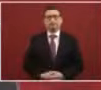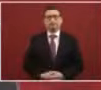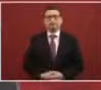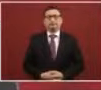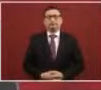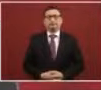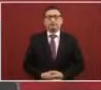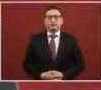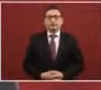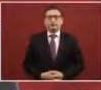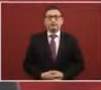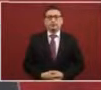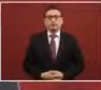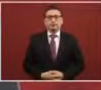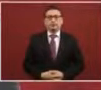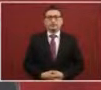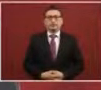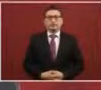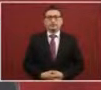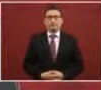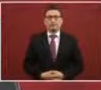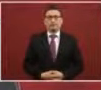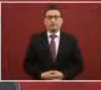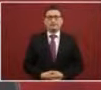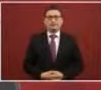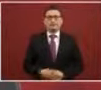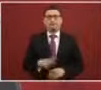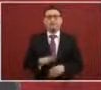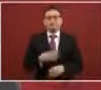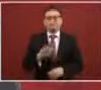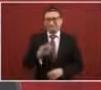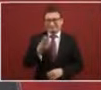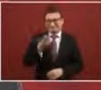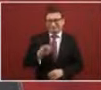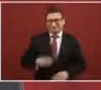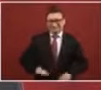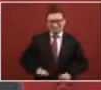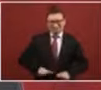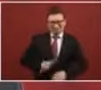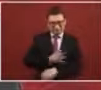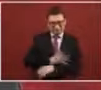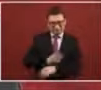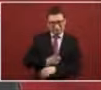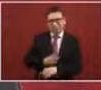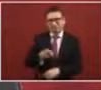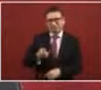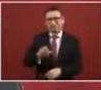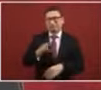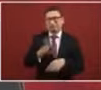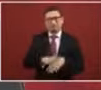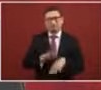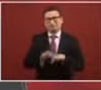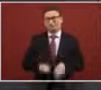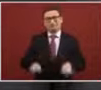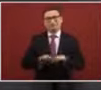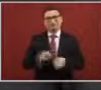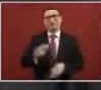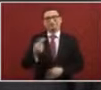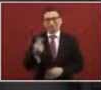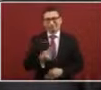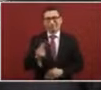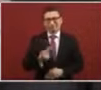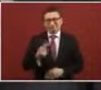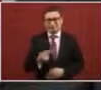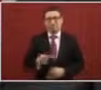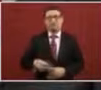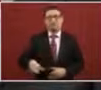porque eso es lo que más se necesita en el servicio público. Honestidad.